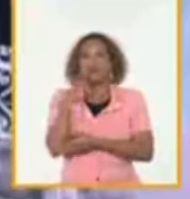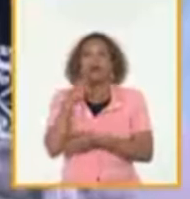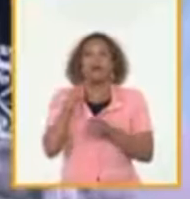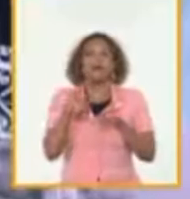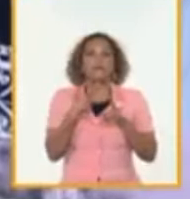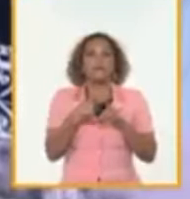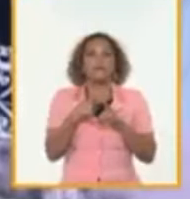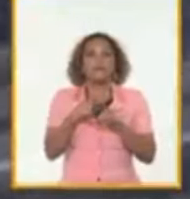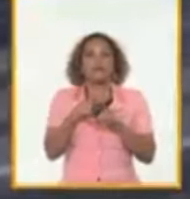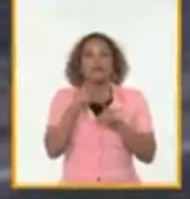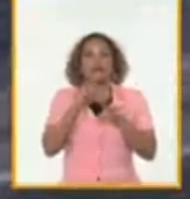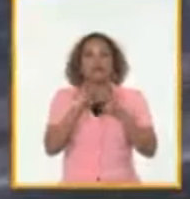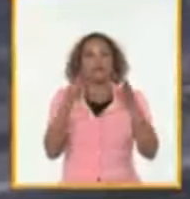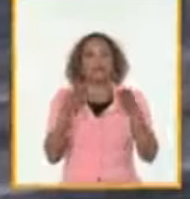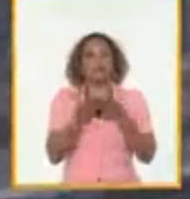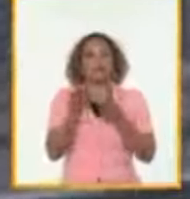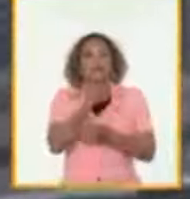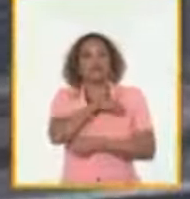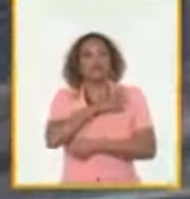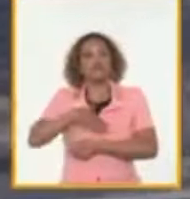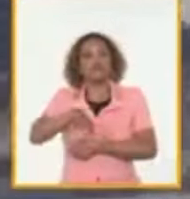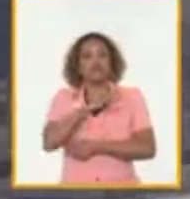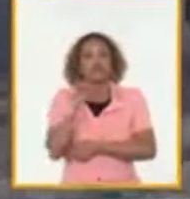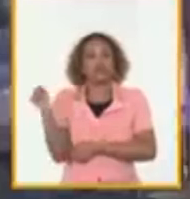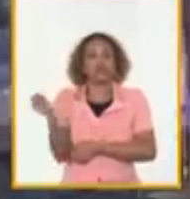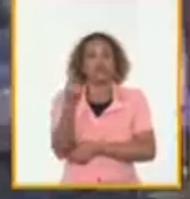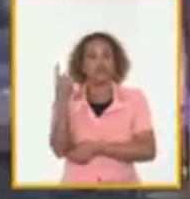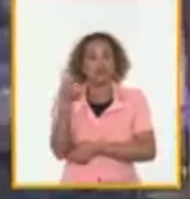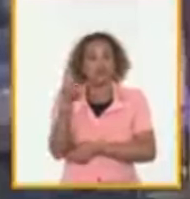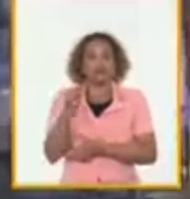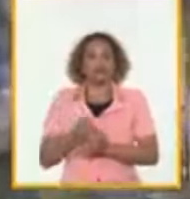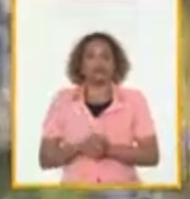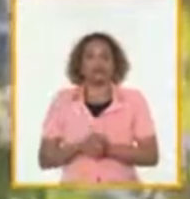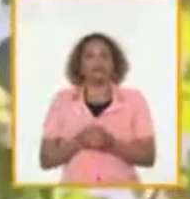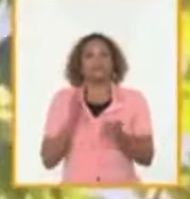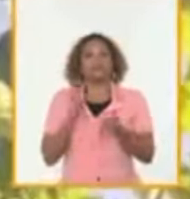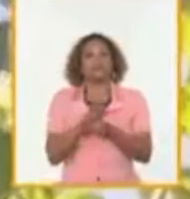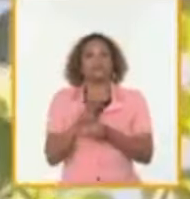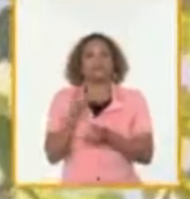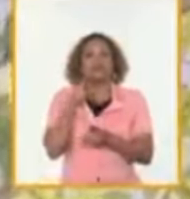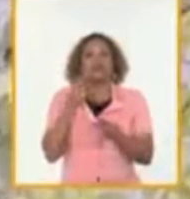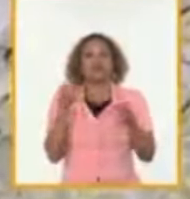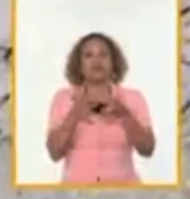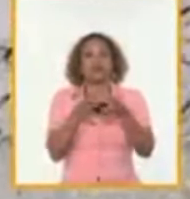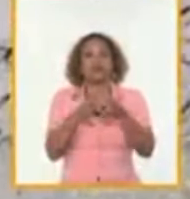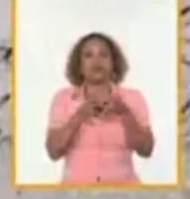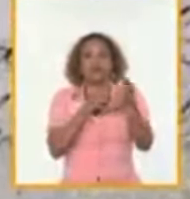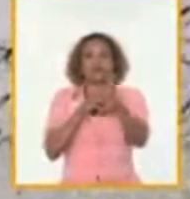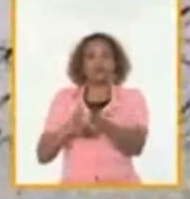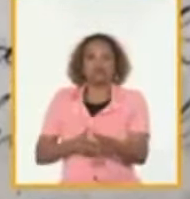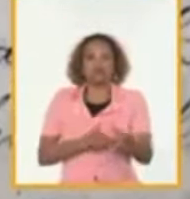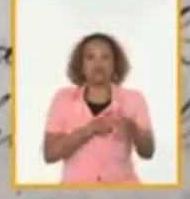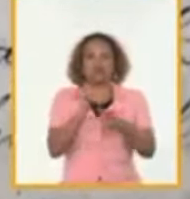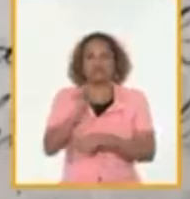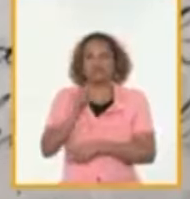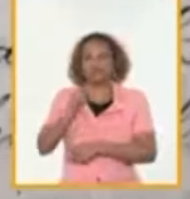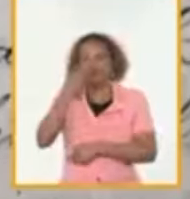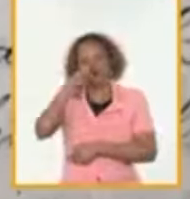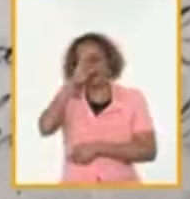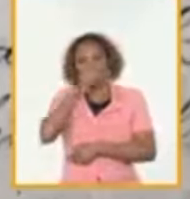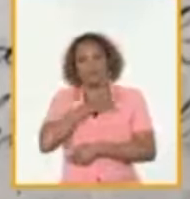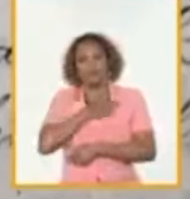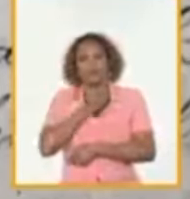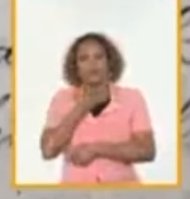y cultural que la hace única y distintiva iniciadora del primer cuerpo de bomberos en Cuba sustentado por sus propios habitantes en el